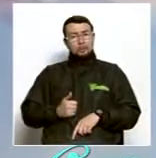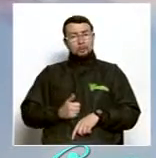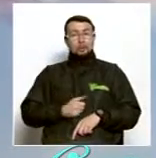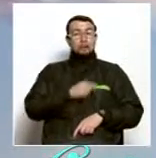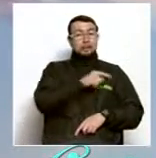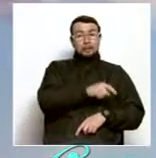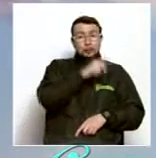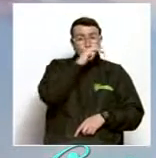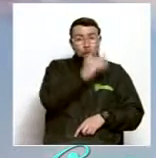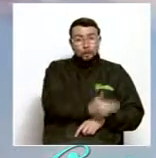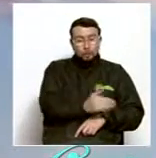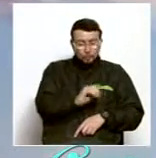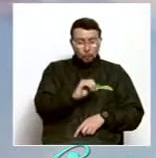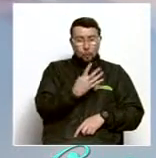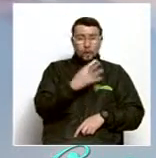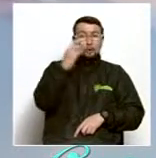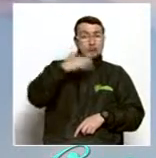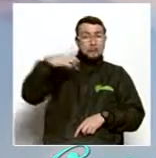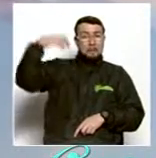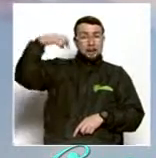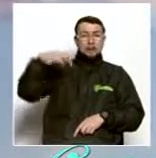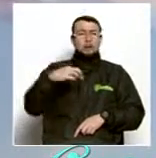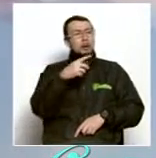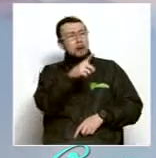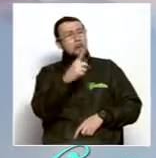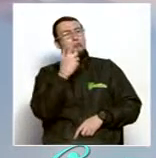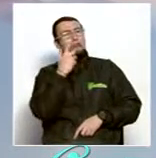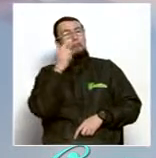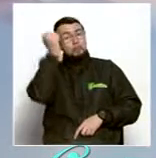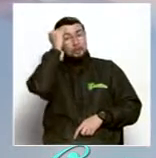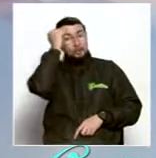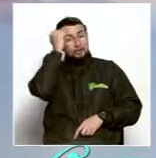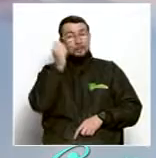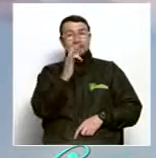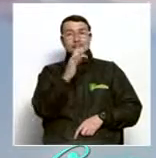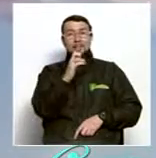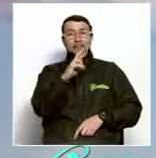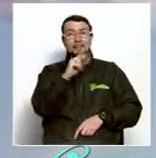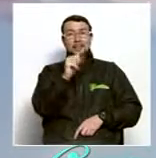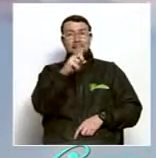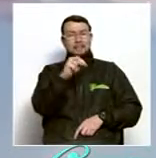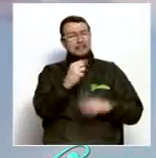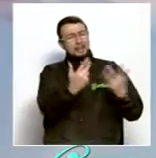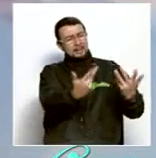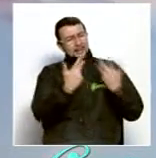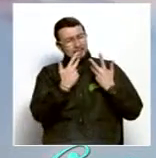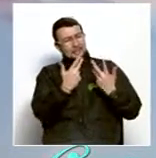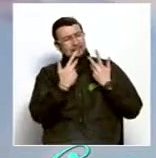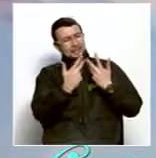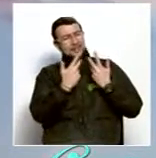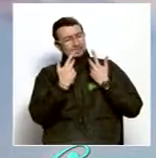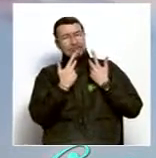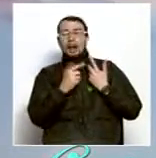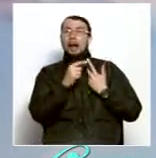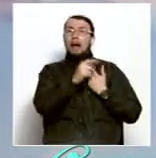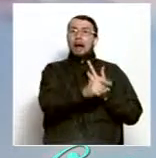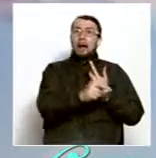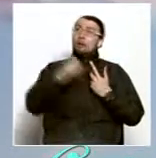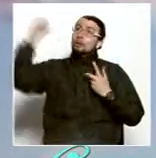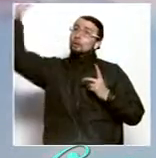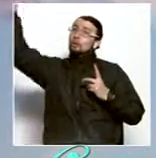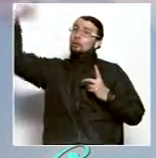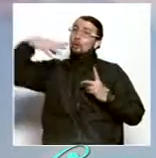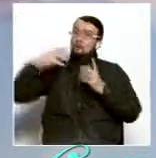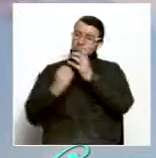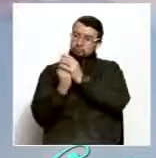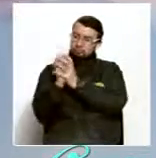de primaria que nos enseñaba la profesora Teresa, que se llamaba la fotosíntesis? ¿Por qué un árbol es la